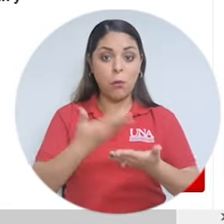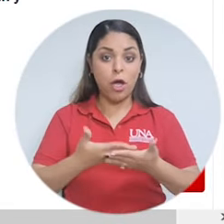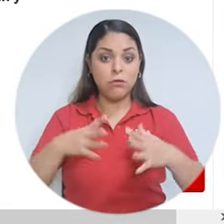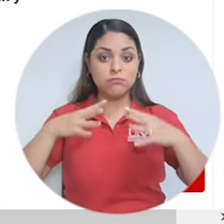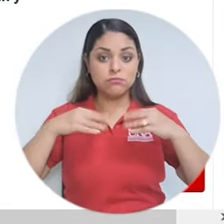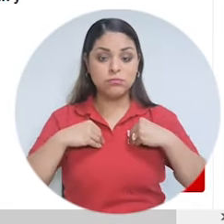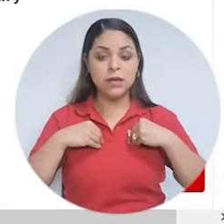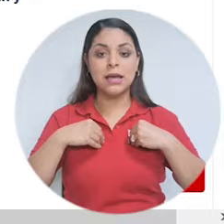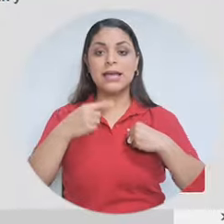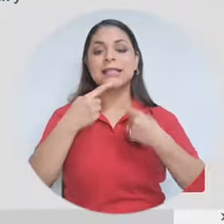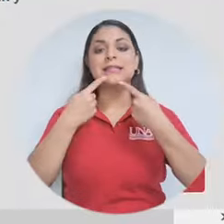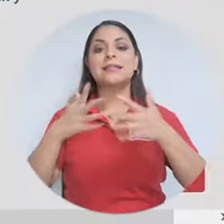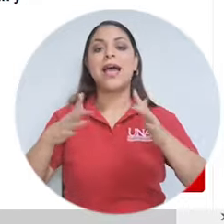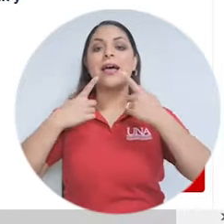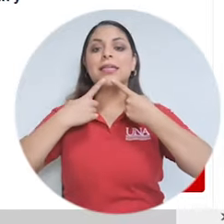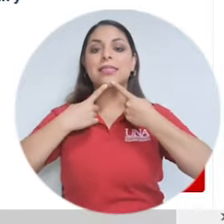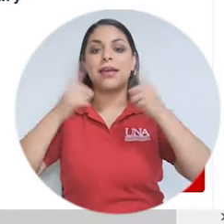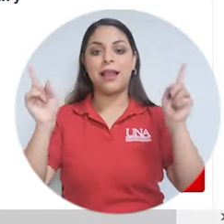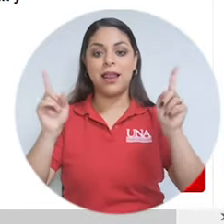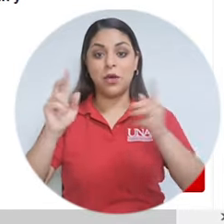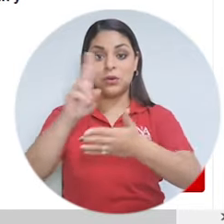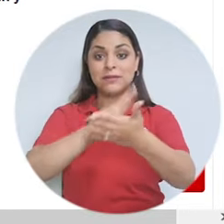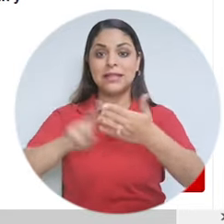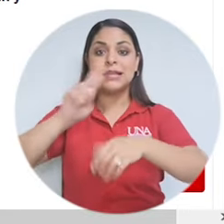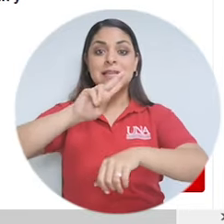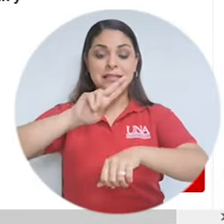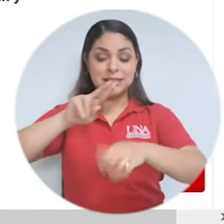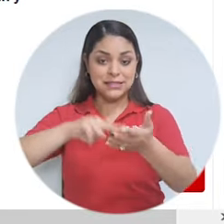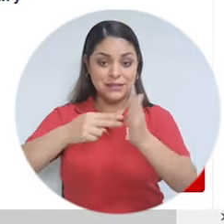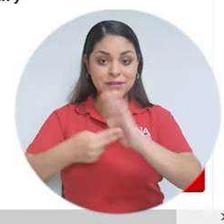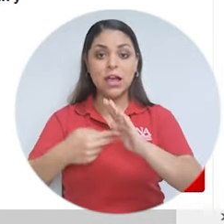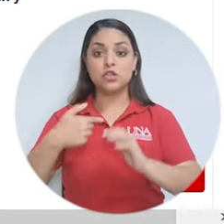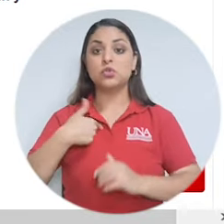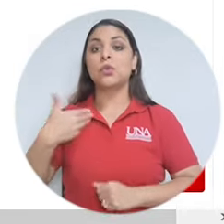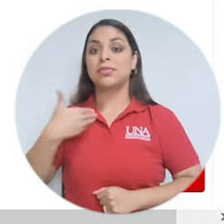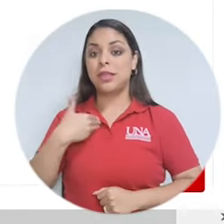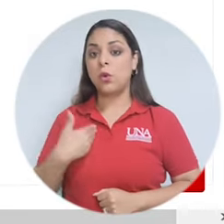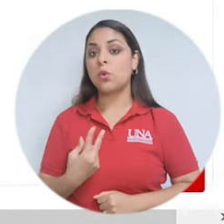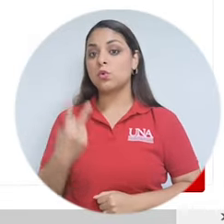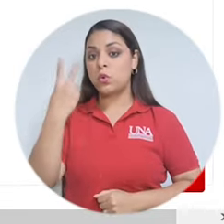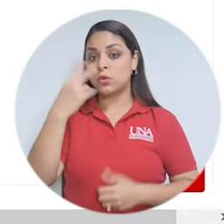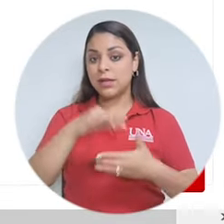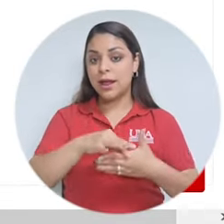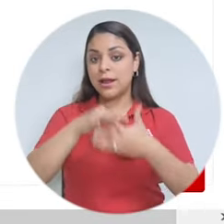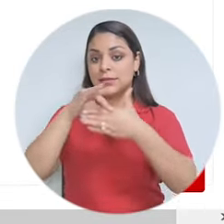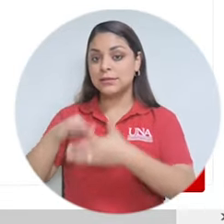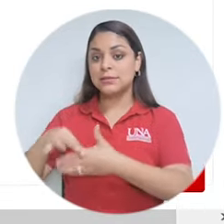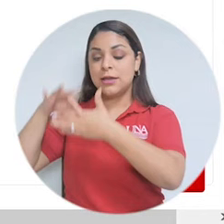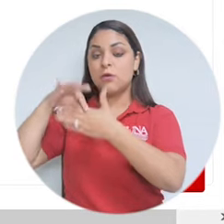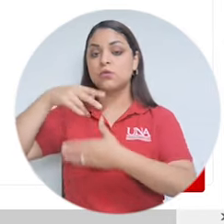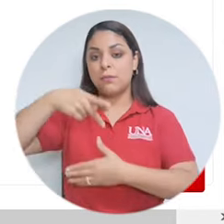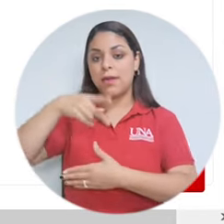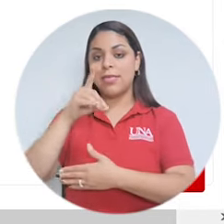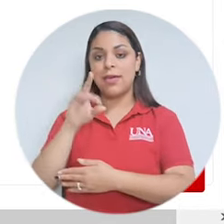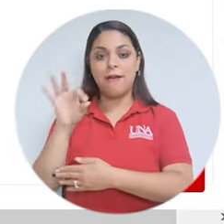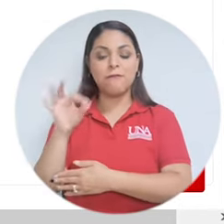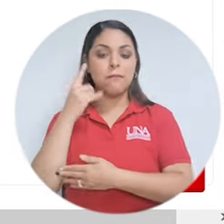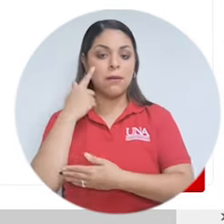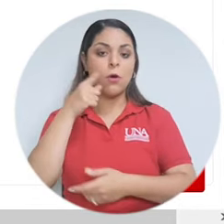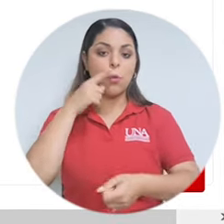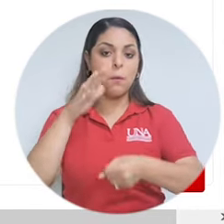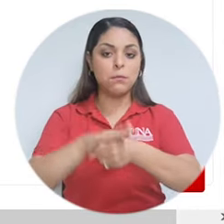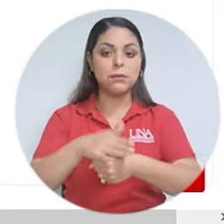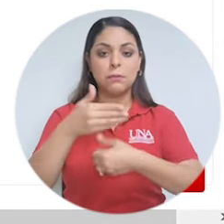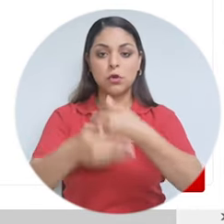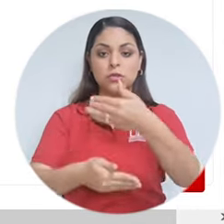declaración que le asegura a la UNA que usted tiene los dos archivos PDF solicitados para cumplir con el